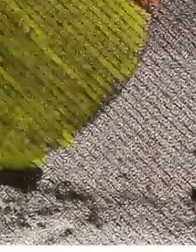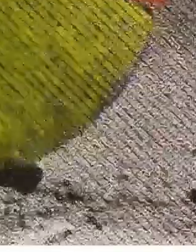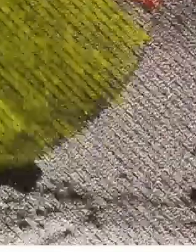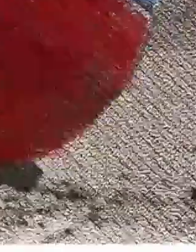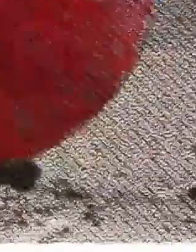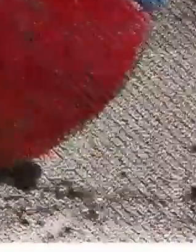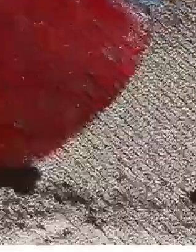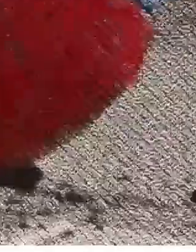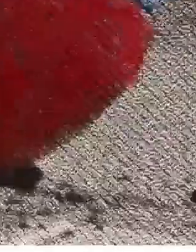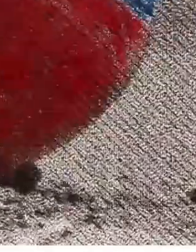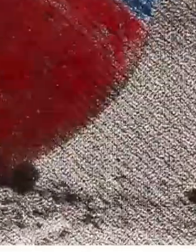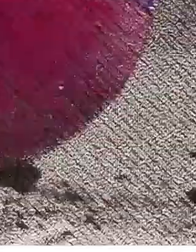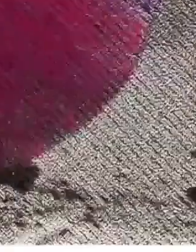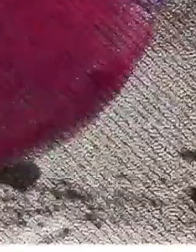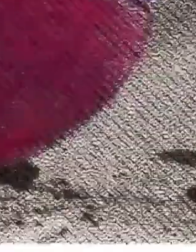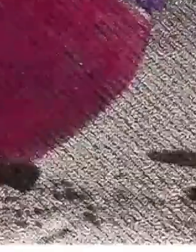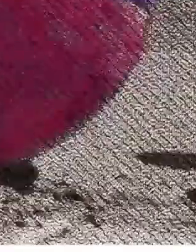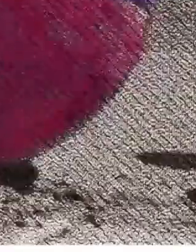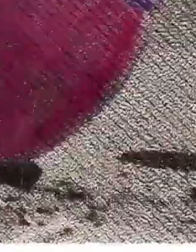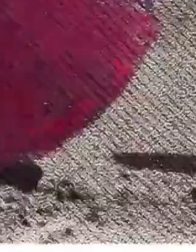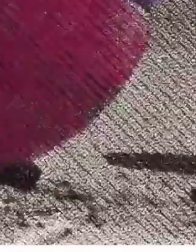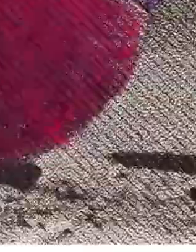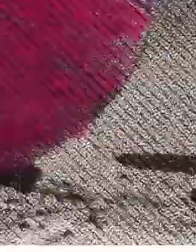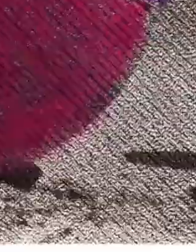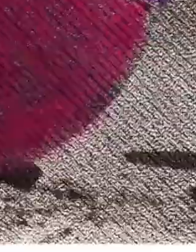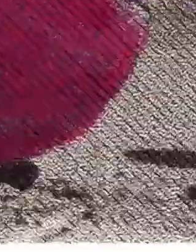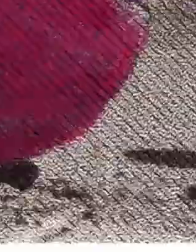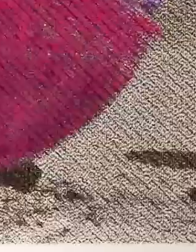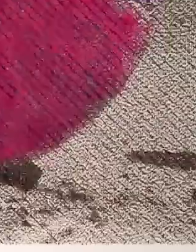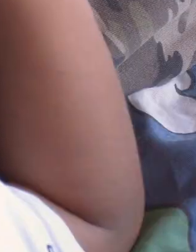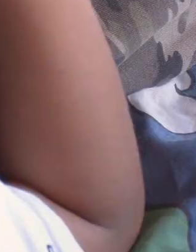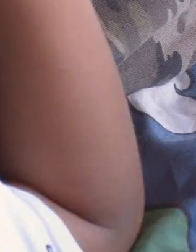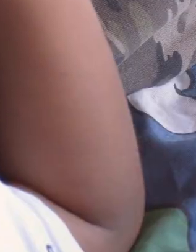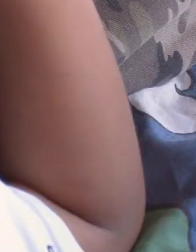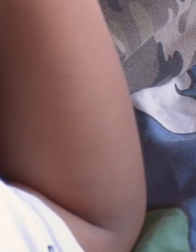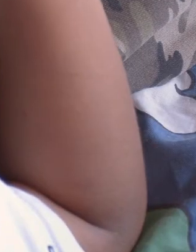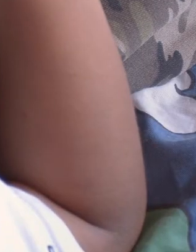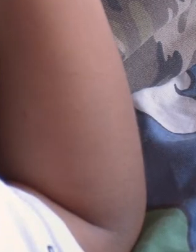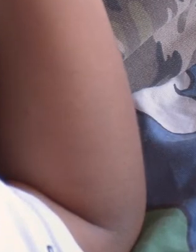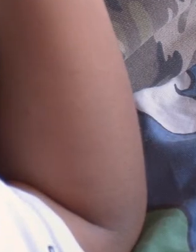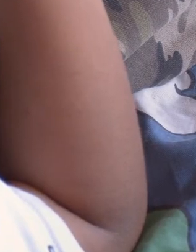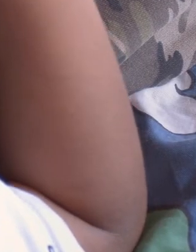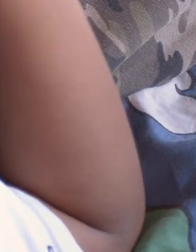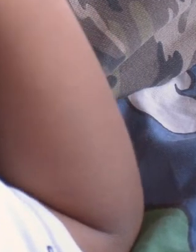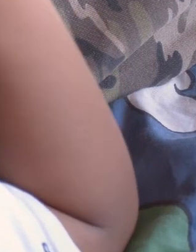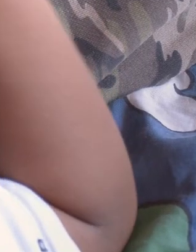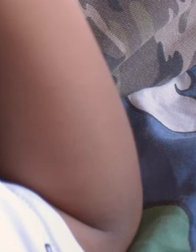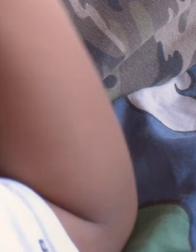Acostados en el sillón, Johan y Emanuel juegan Free Fire en sus celulares.